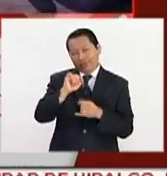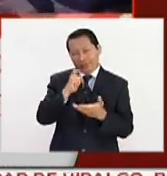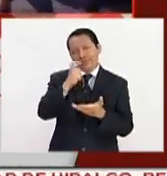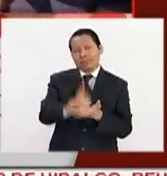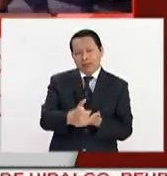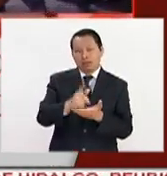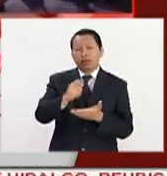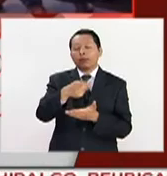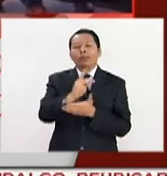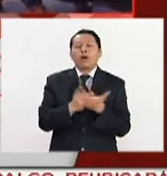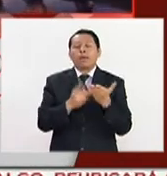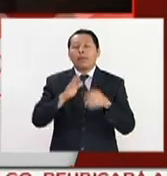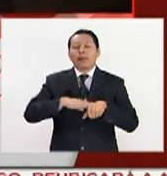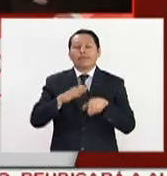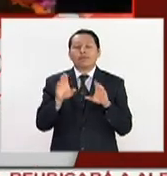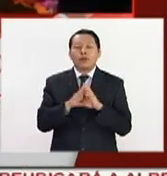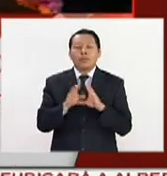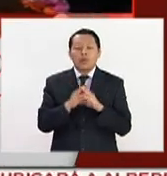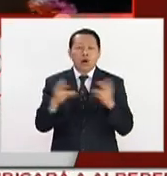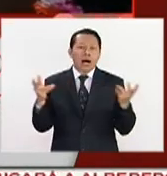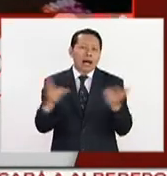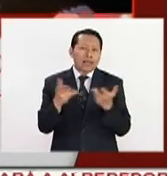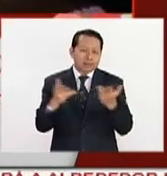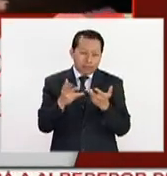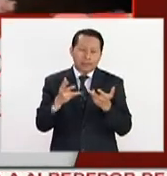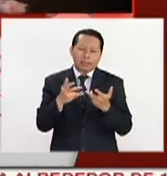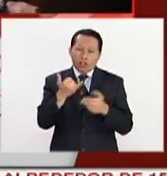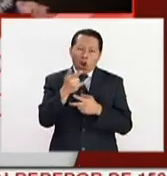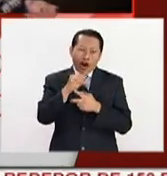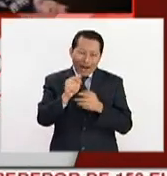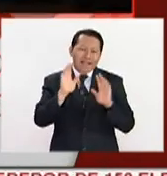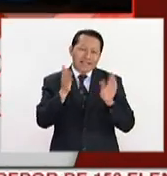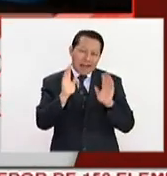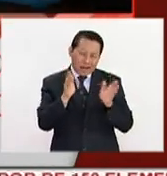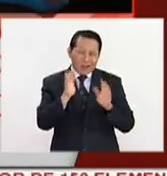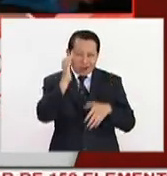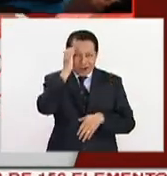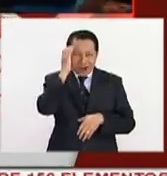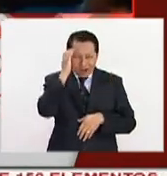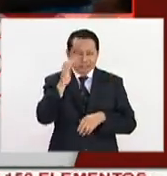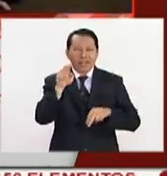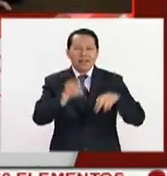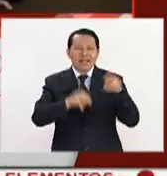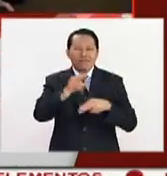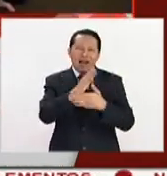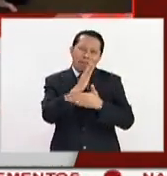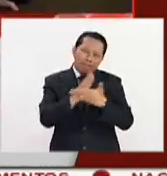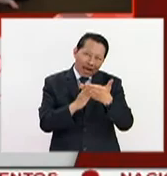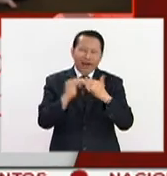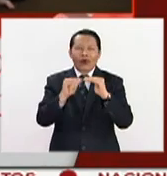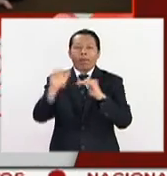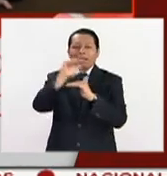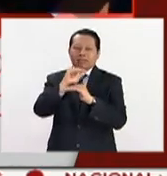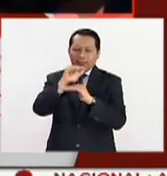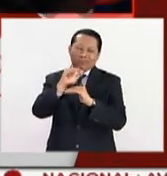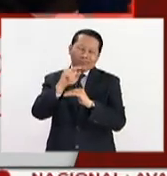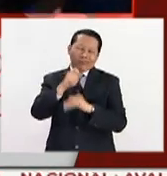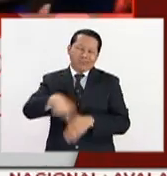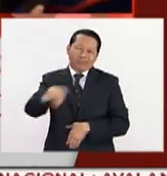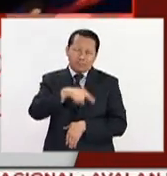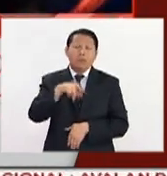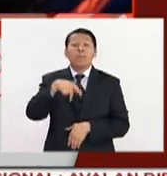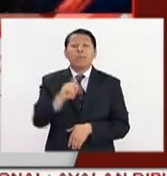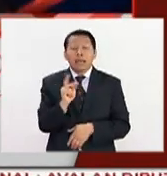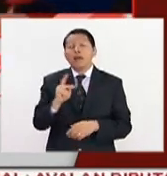Es un programa más para practicantes intermedios, avanzados, para instructores de yoga, pero para el público en general